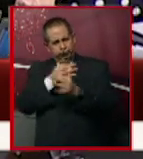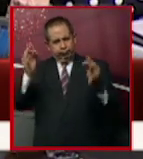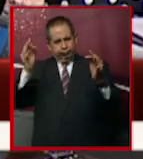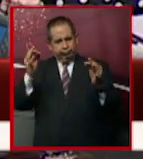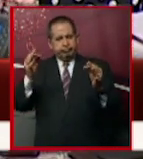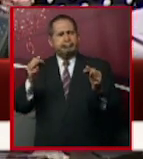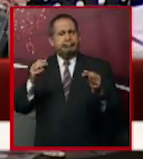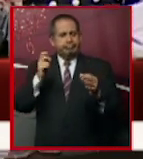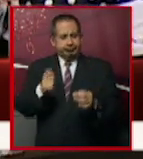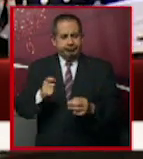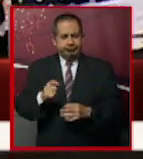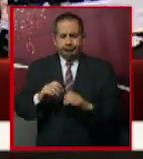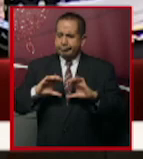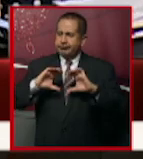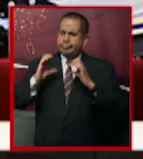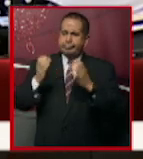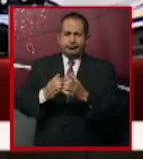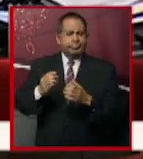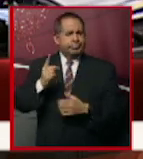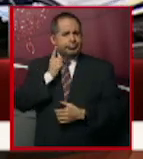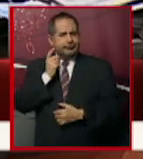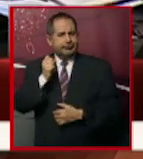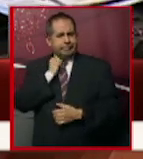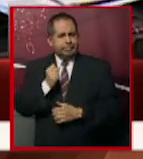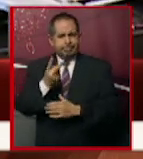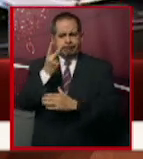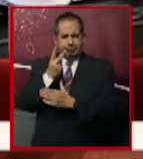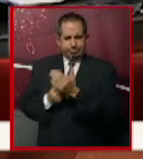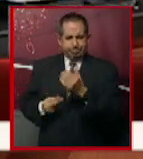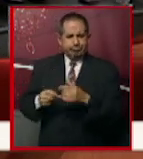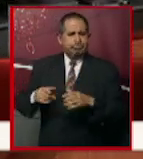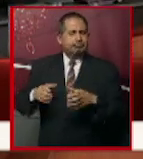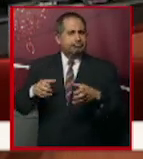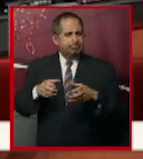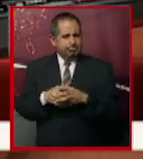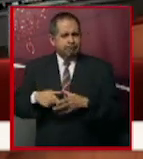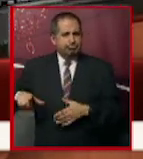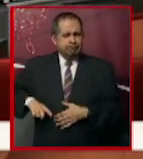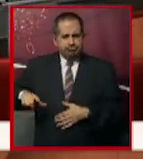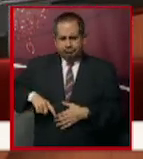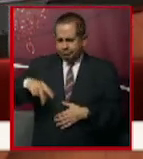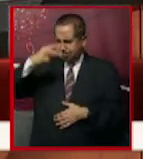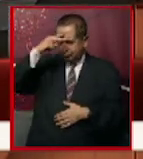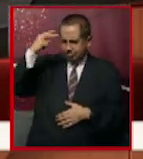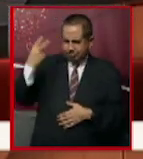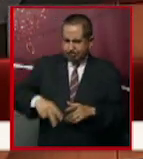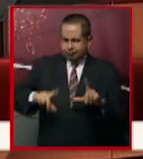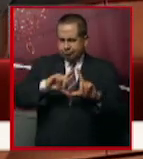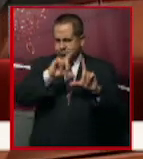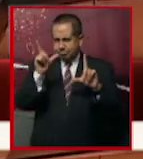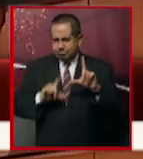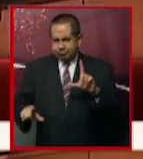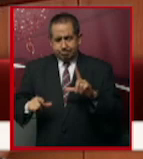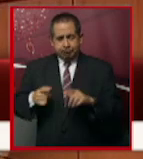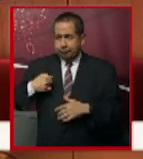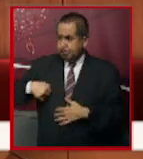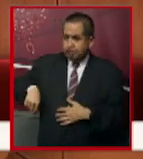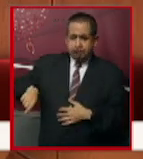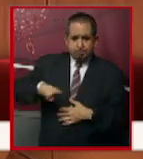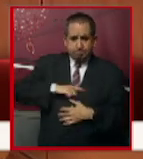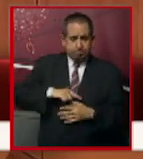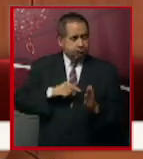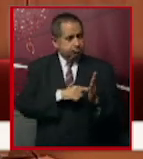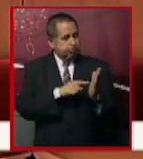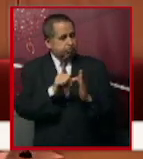declara el Congreso General de los Estados Unidos Mexicanos, en uso de la facultad que le confiere